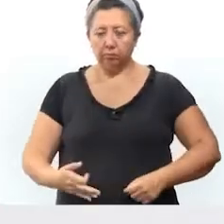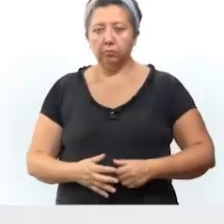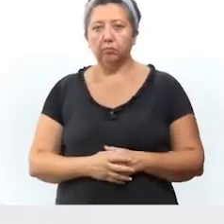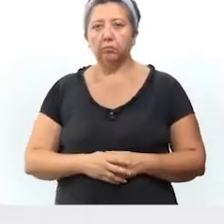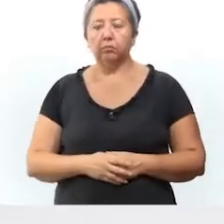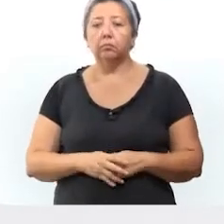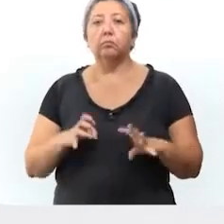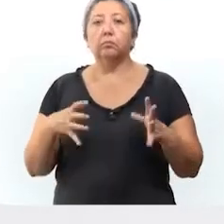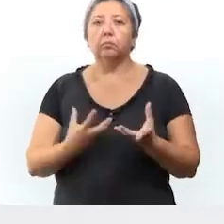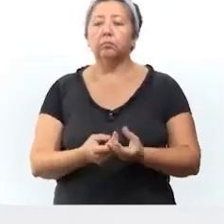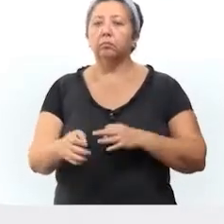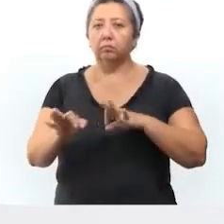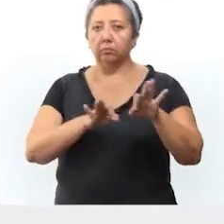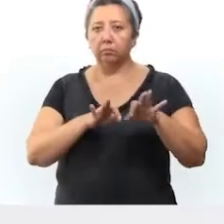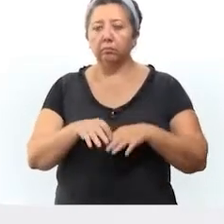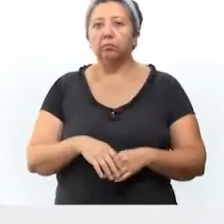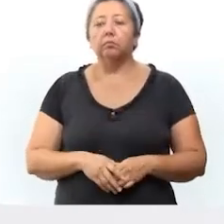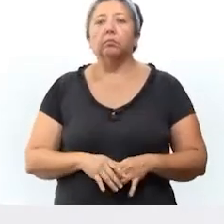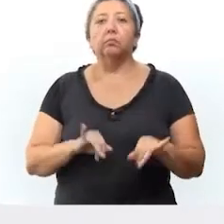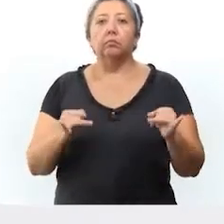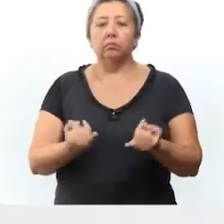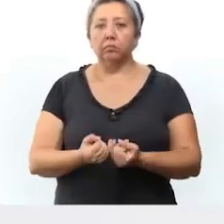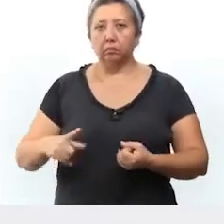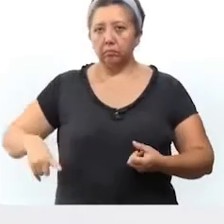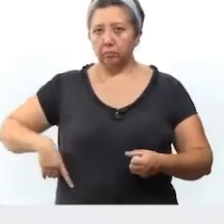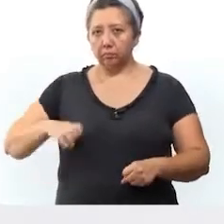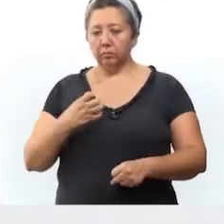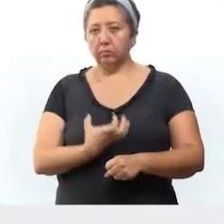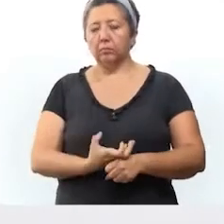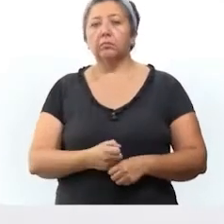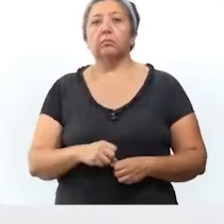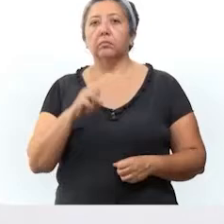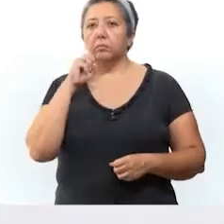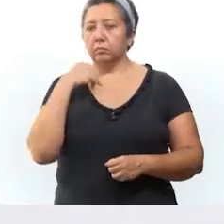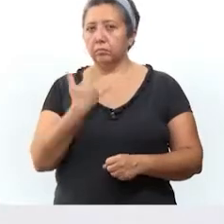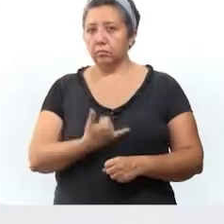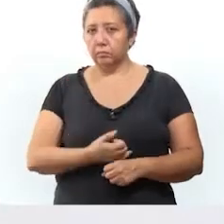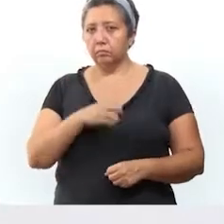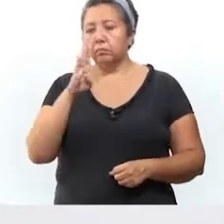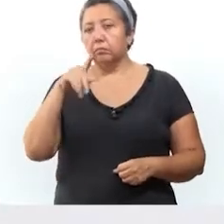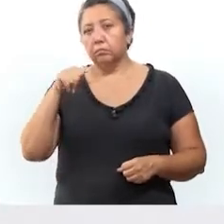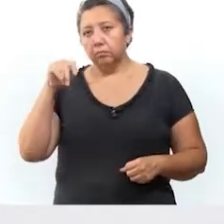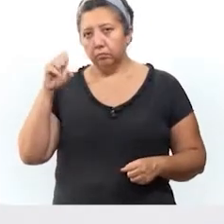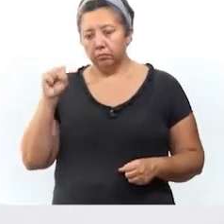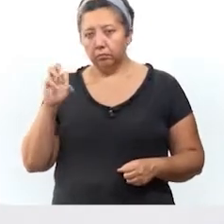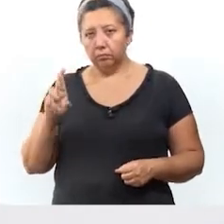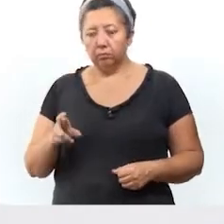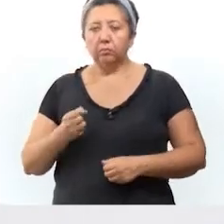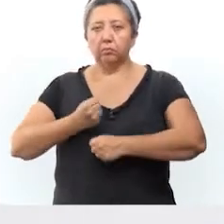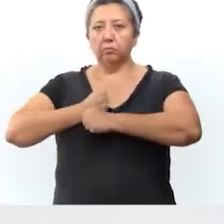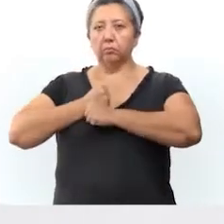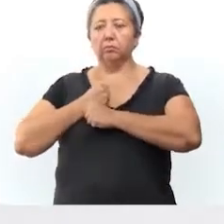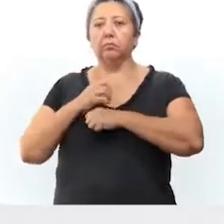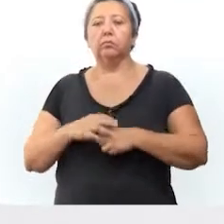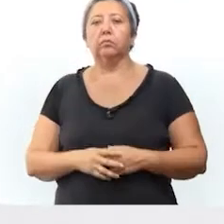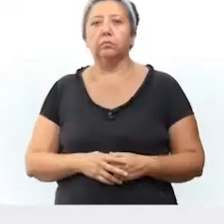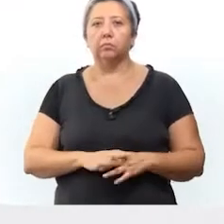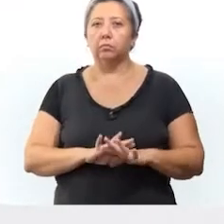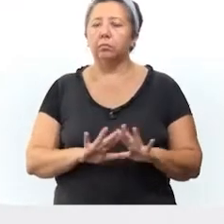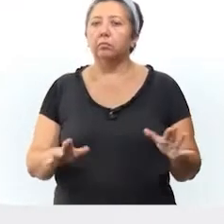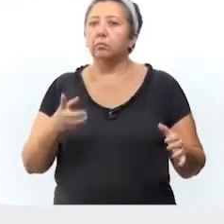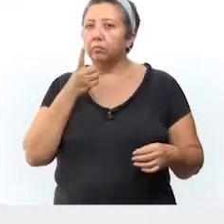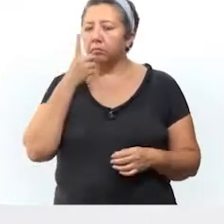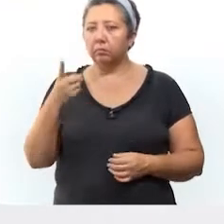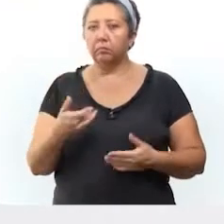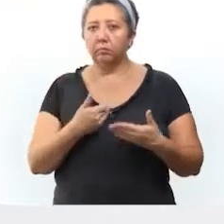familias. Estamos trabajando de manera conjunta el Gobierno del Estado, la Secretaría del Bienestar y las Fuerzas Armadas. Como se